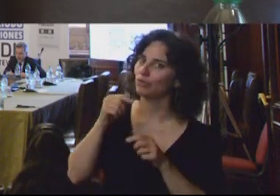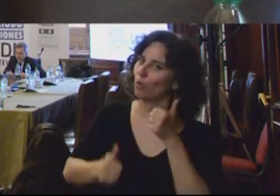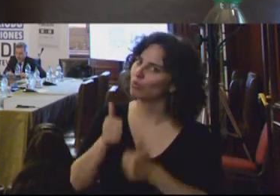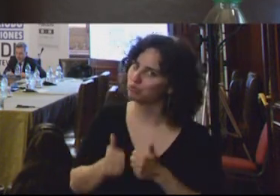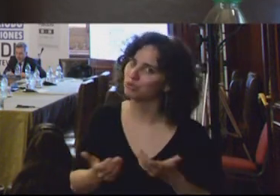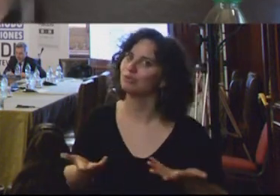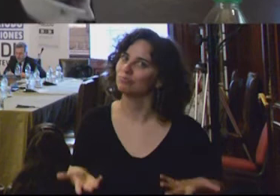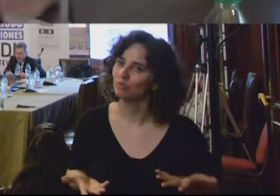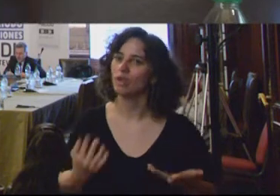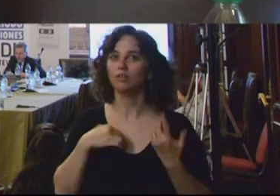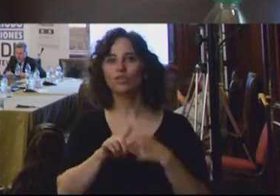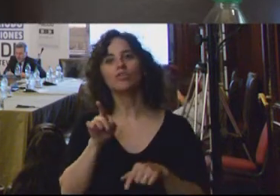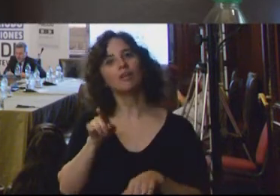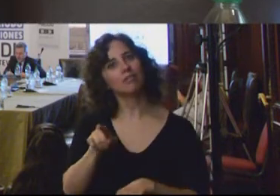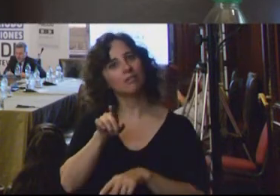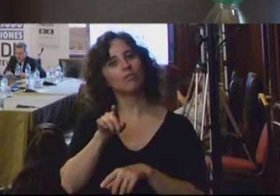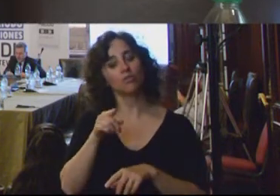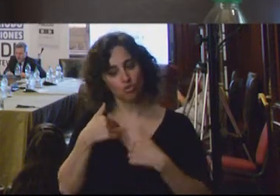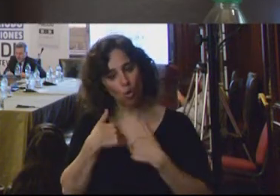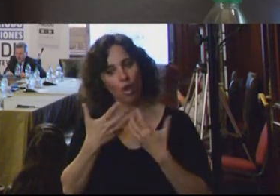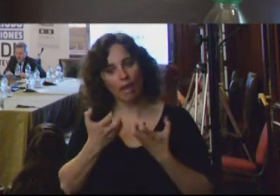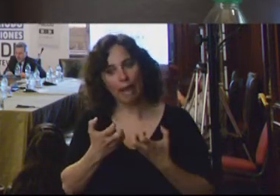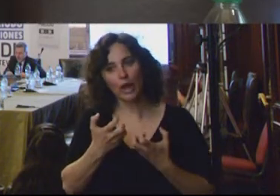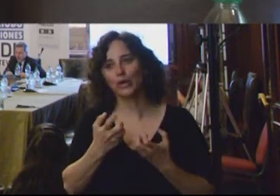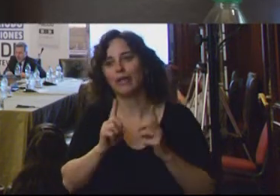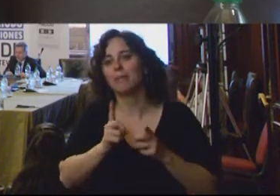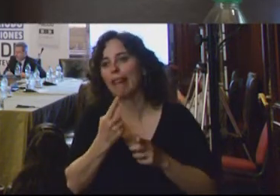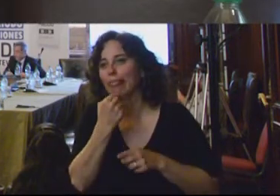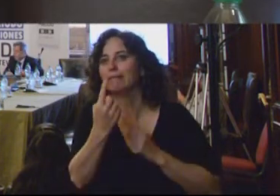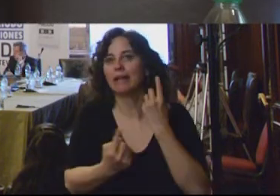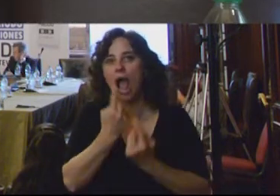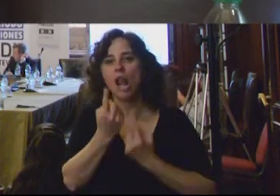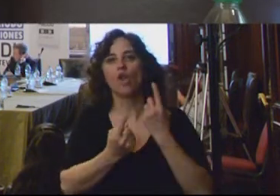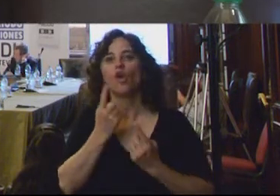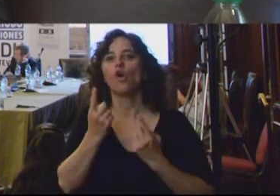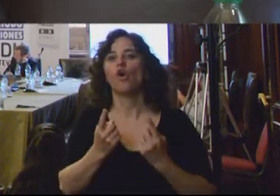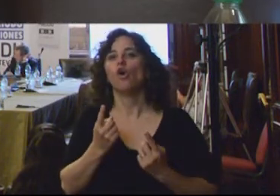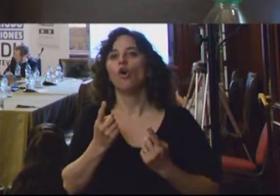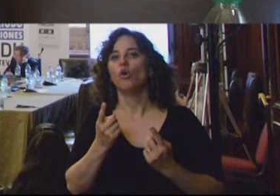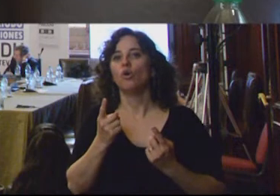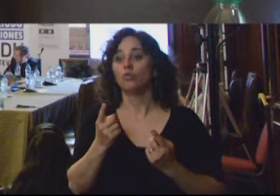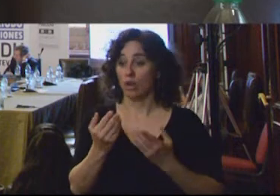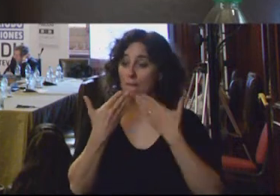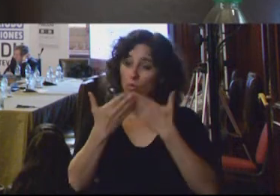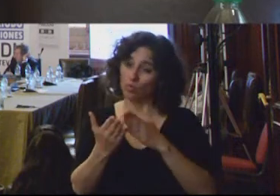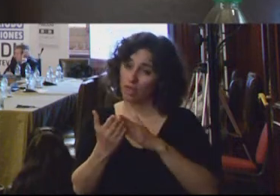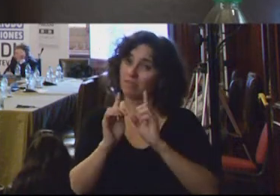concurso. Y ahí me permito también aportar algo a la pregunta que hacía